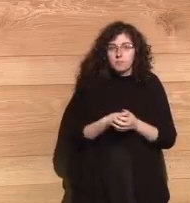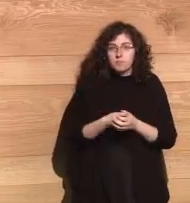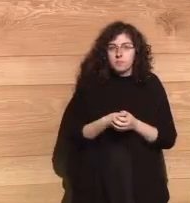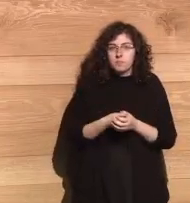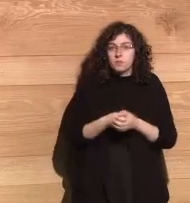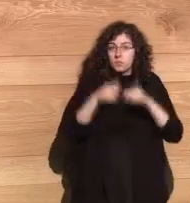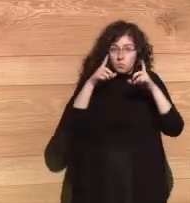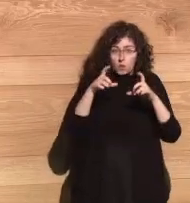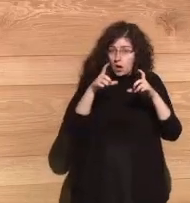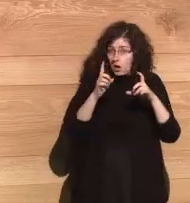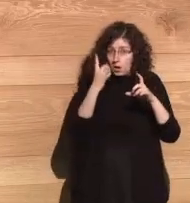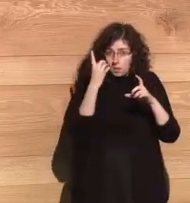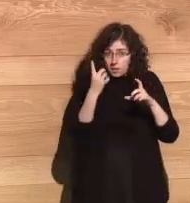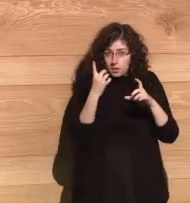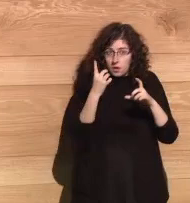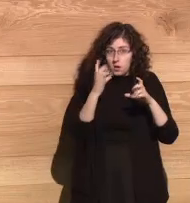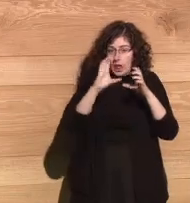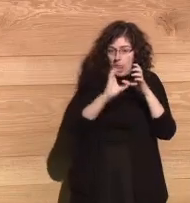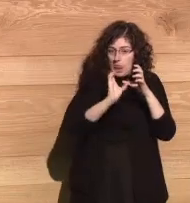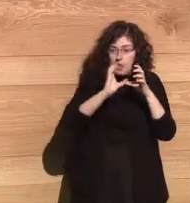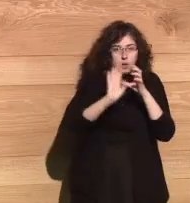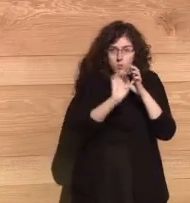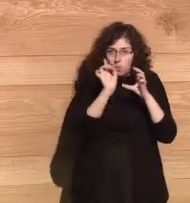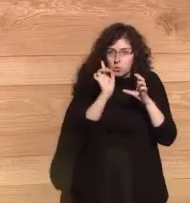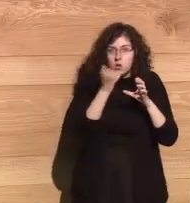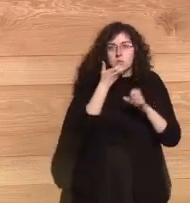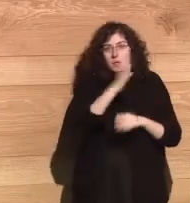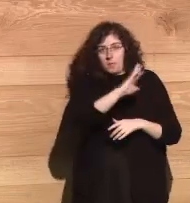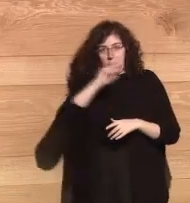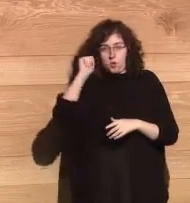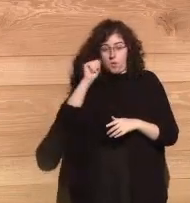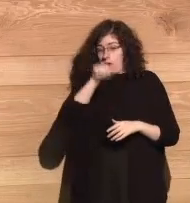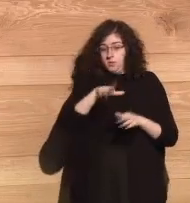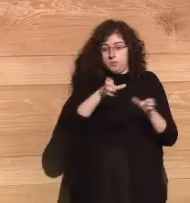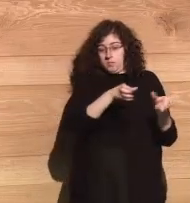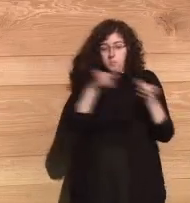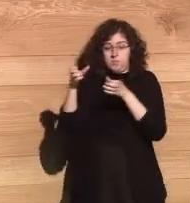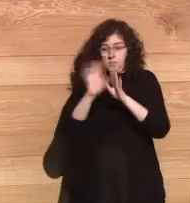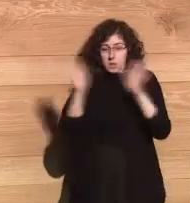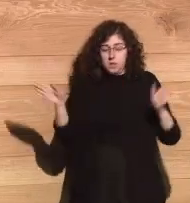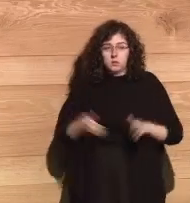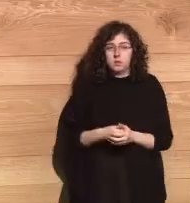Una cámara, un lente. Porque digo, se me roban, es eso que lo llevan, ¿no? Y